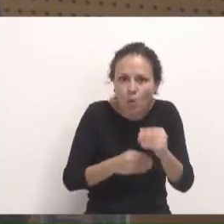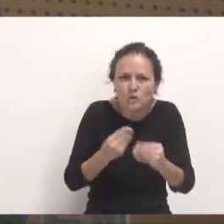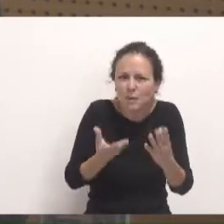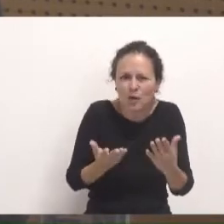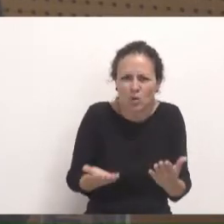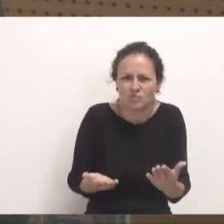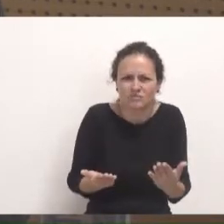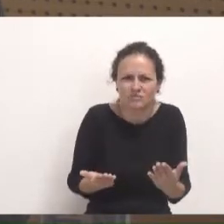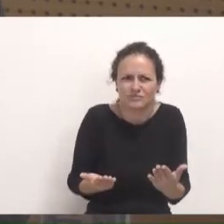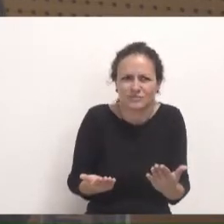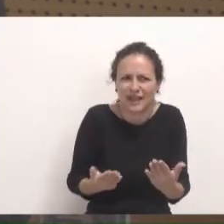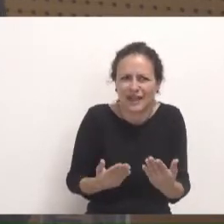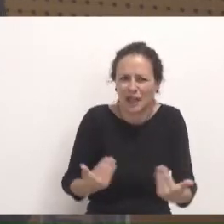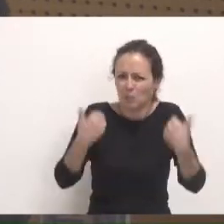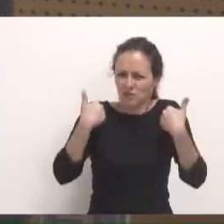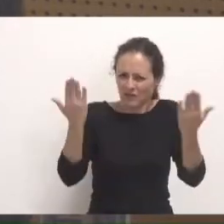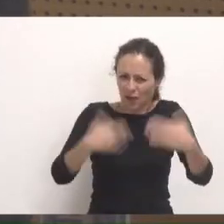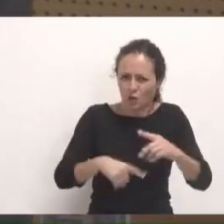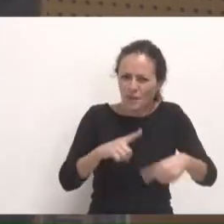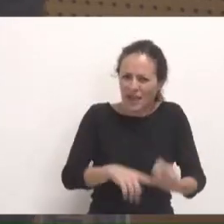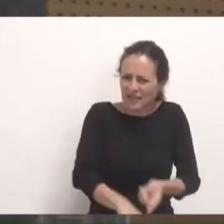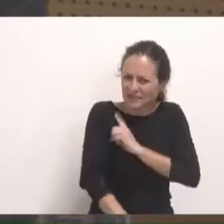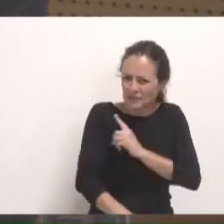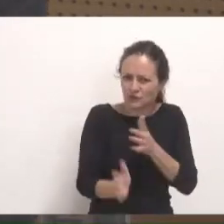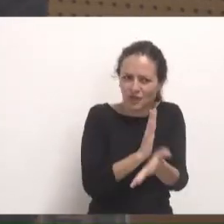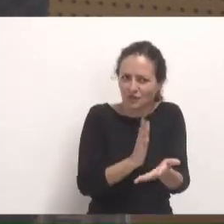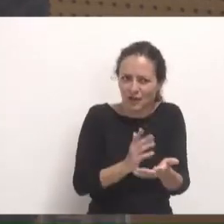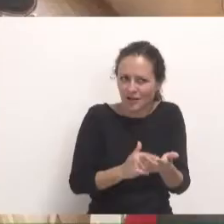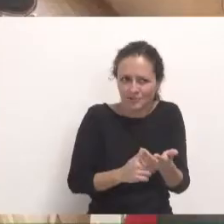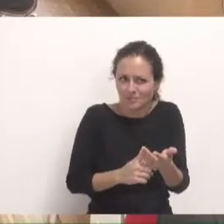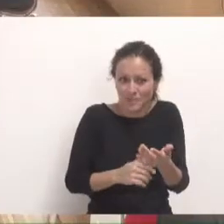los bienes físicos, el bien más escaso que tenemos en nuestra isla.